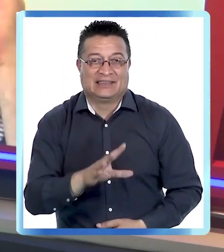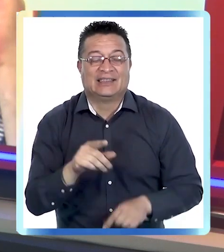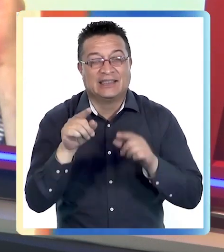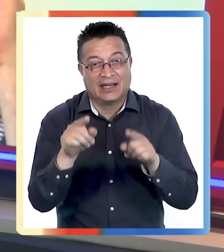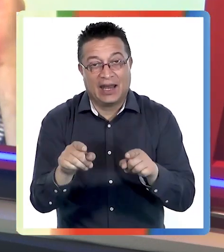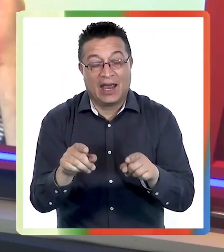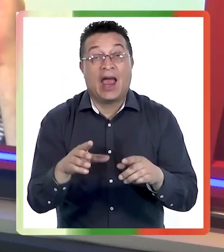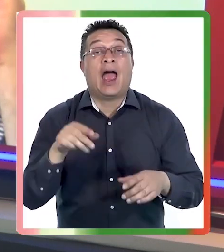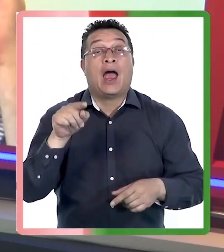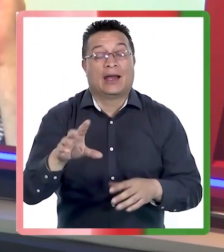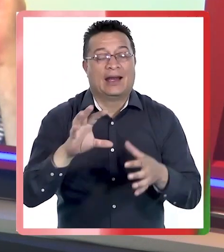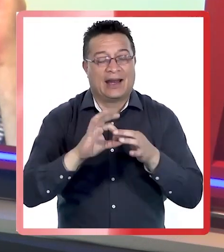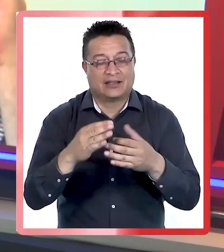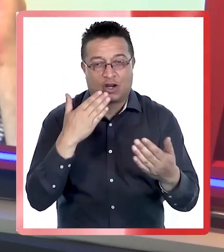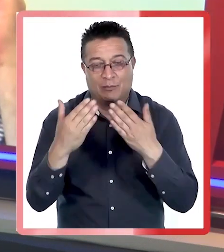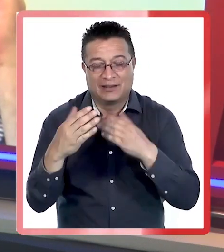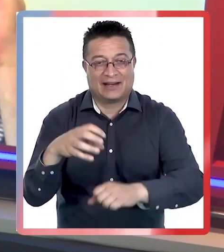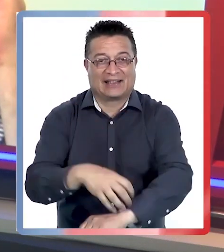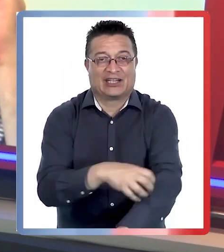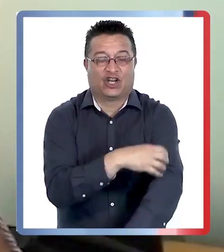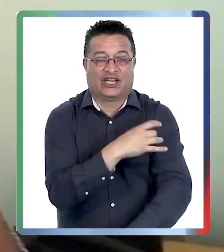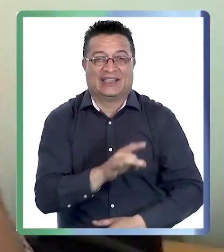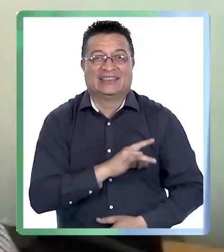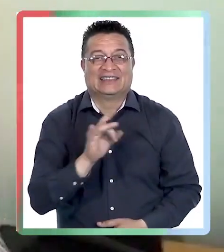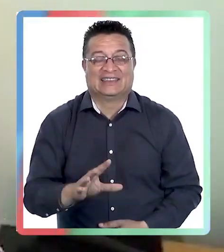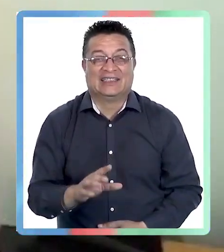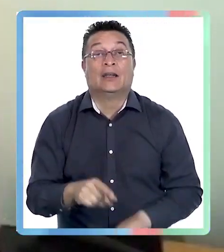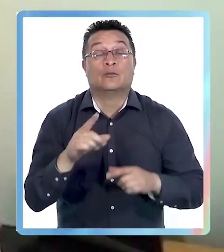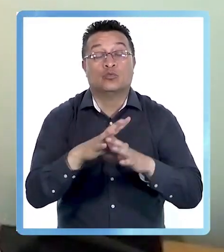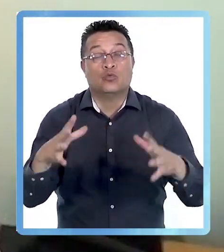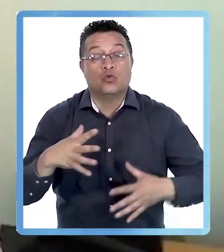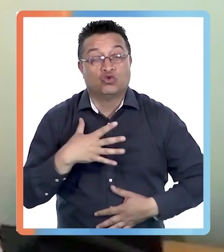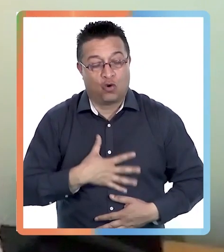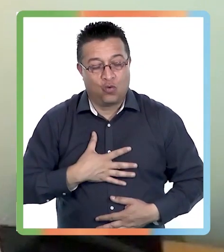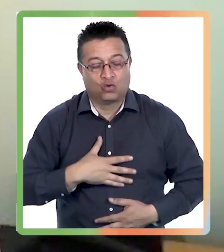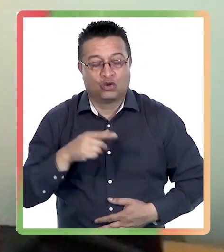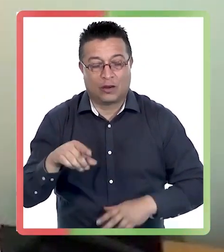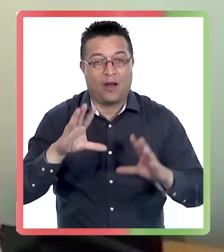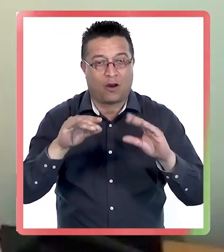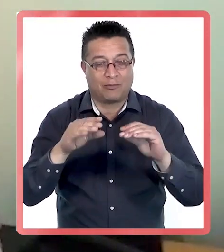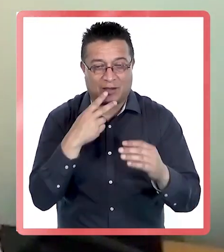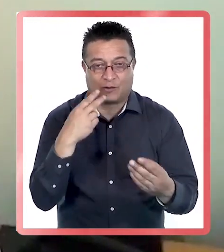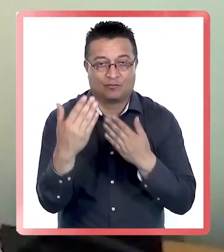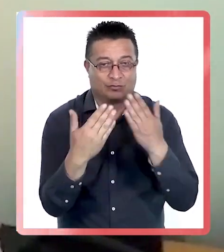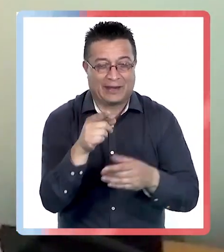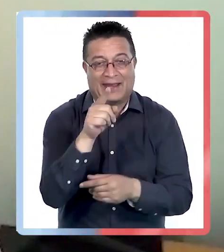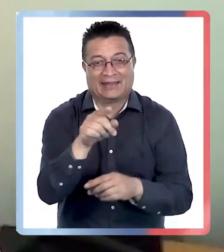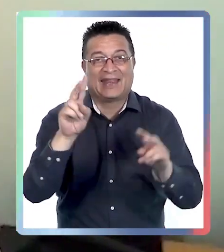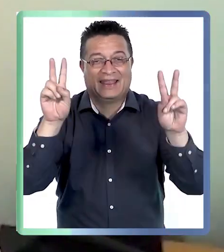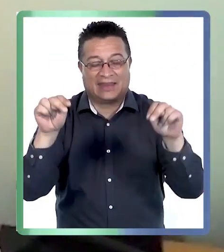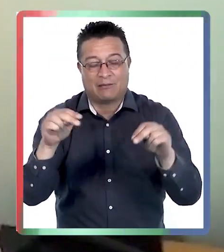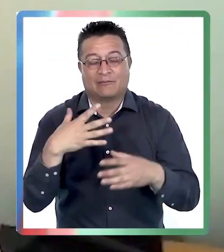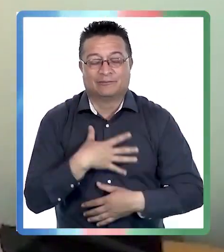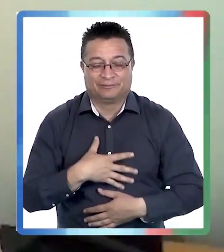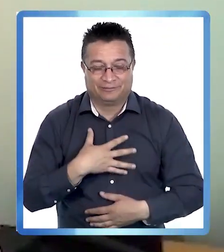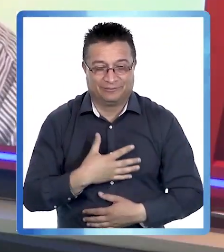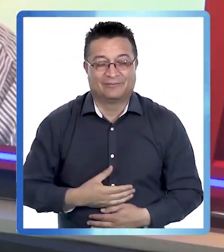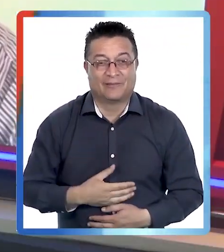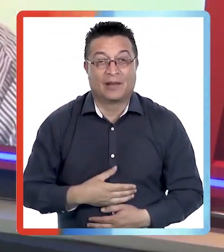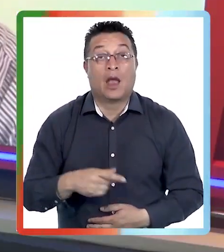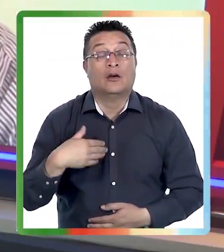Bienvenido, doctor. Gracias por conversar con las regiones del país. Mucho gusto estar con ustedes conversando este tema. Un agrado de